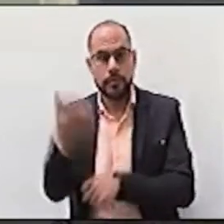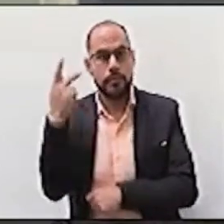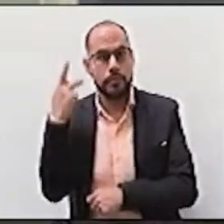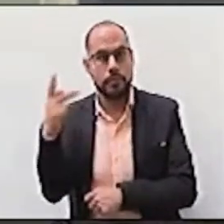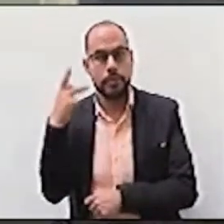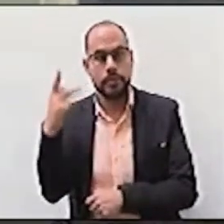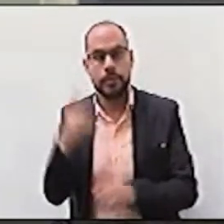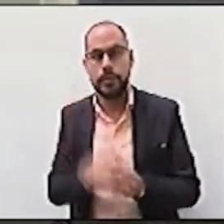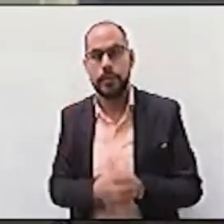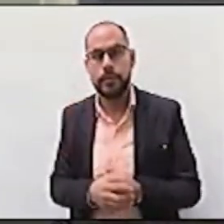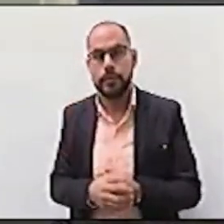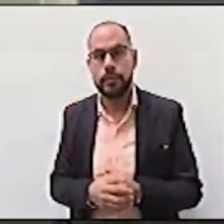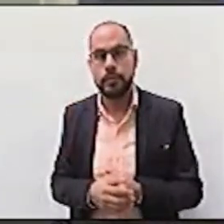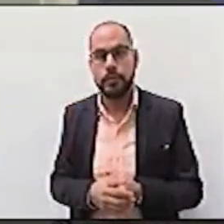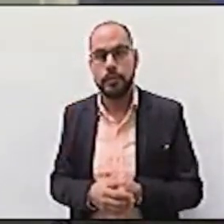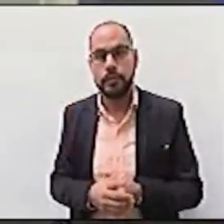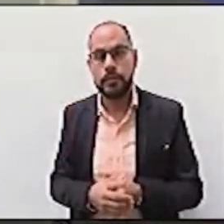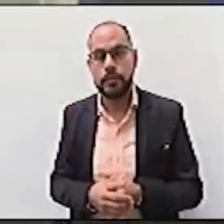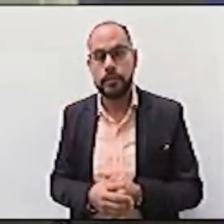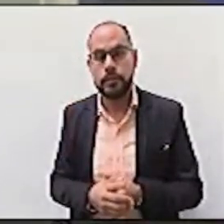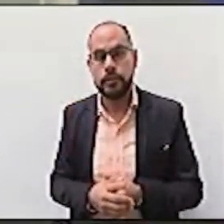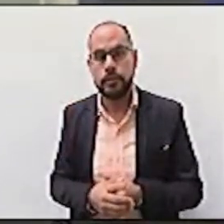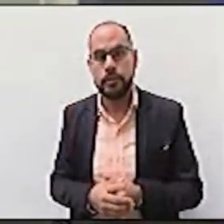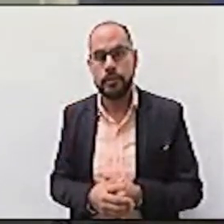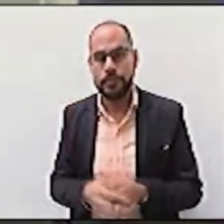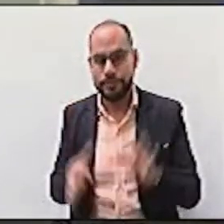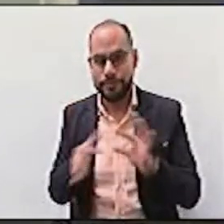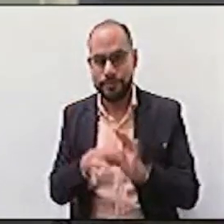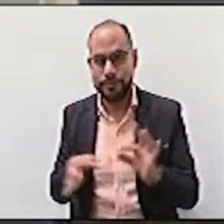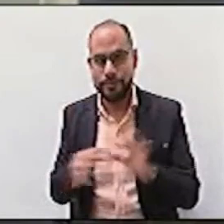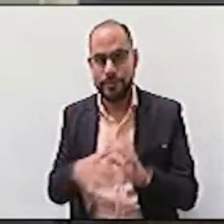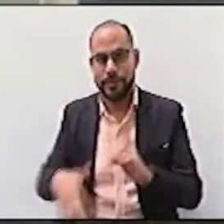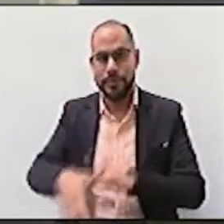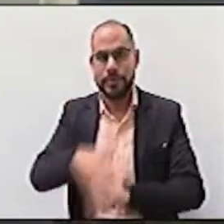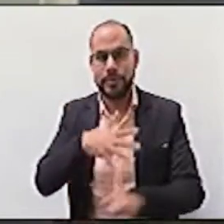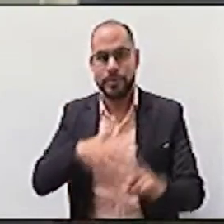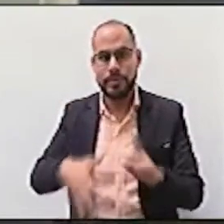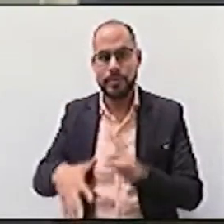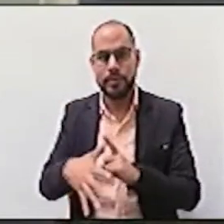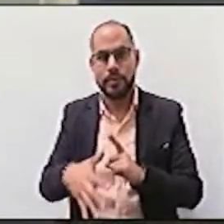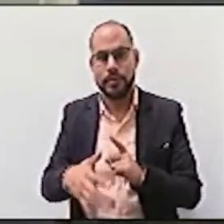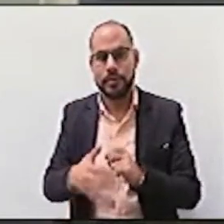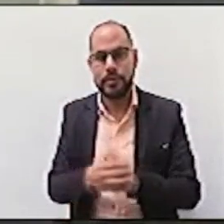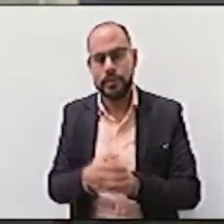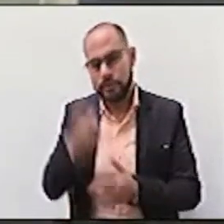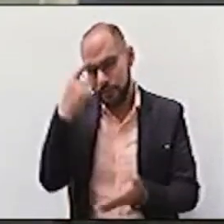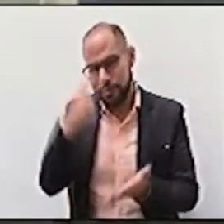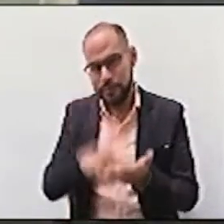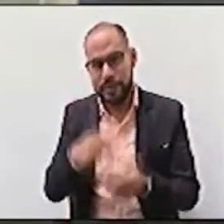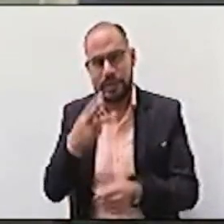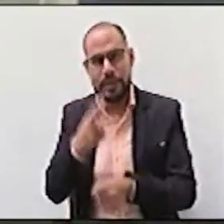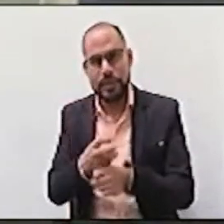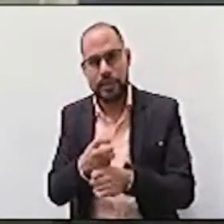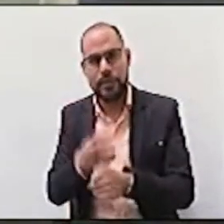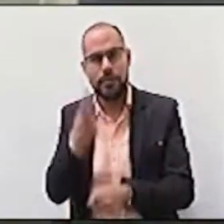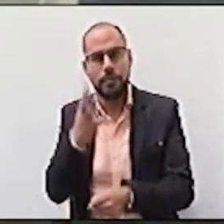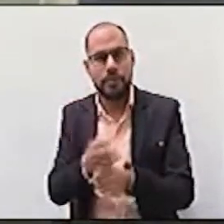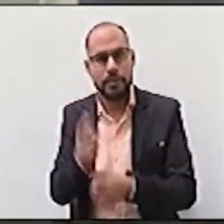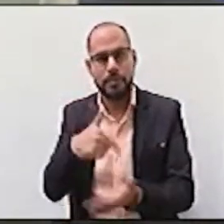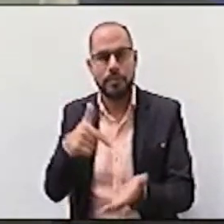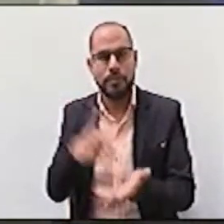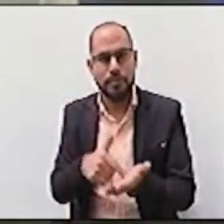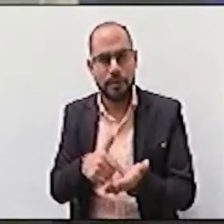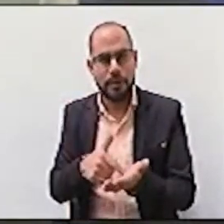para dejarlo ahí en el contexto, pues estaba creo que en el 3º o el 4º lugar en cuanto a